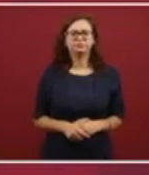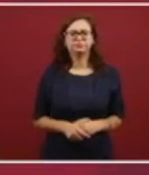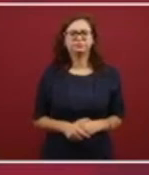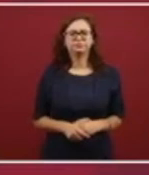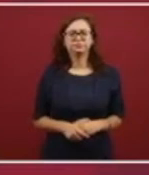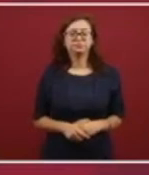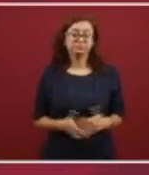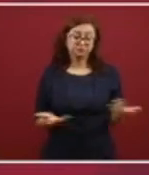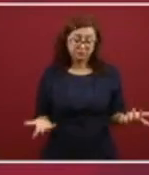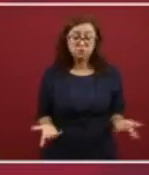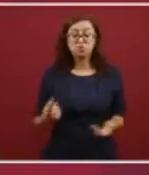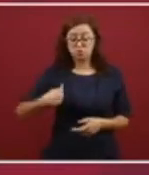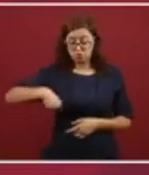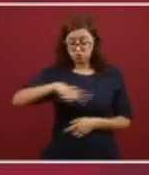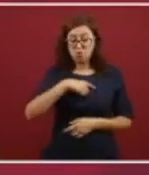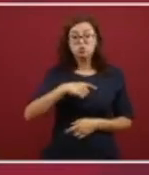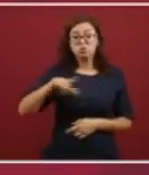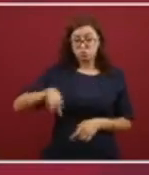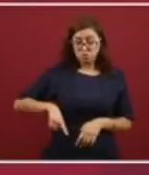promover la crítica.